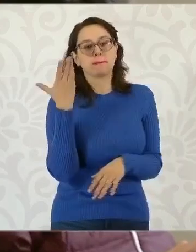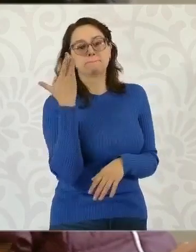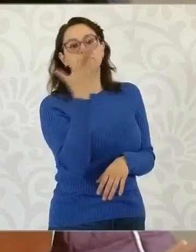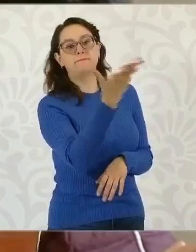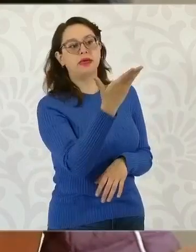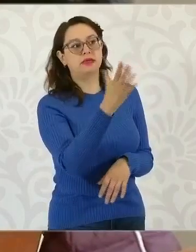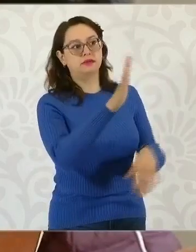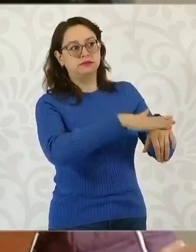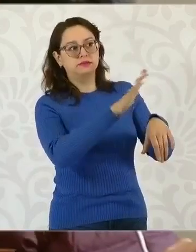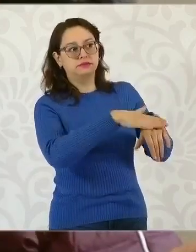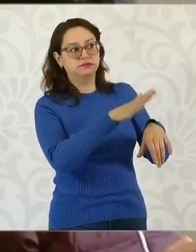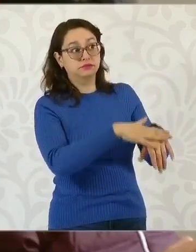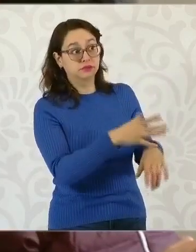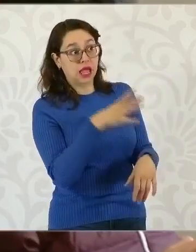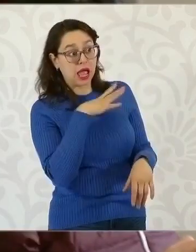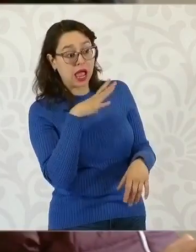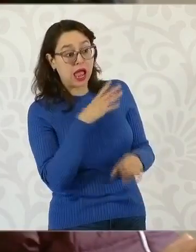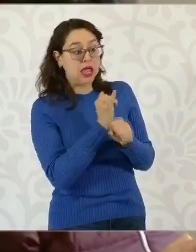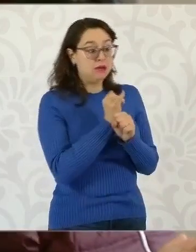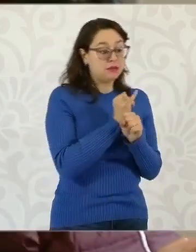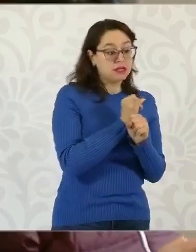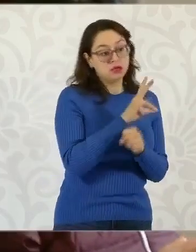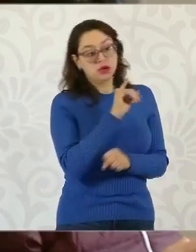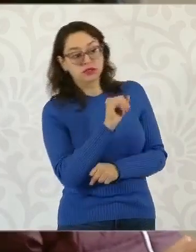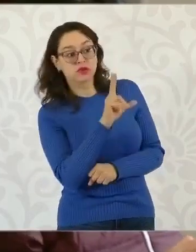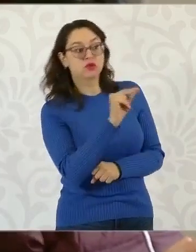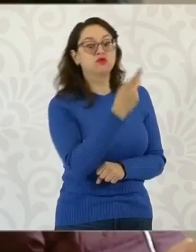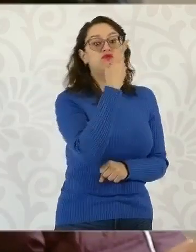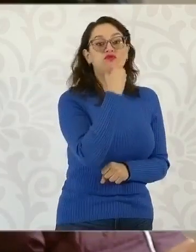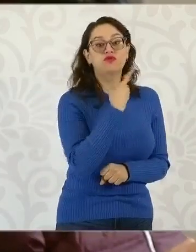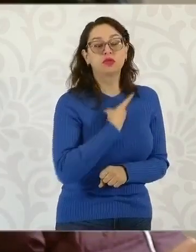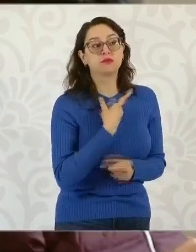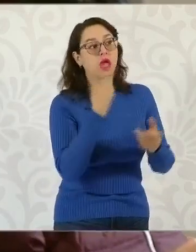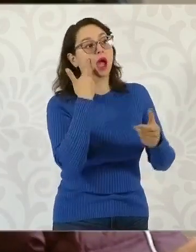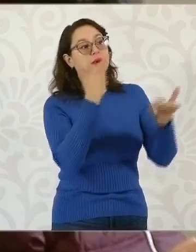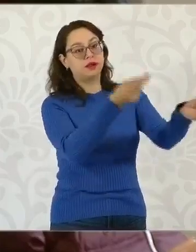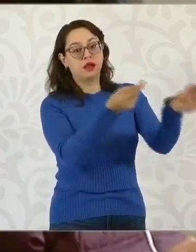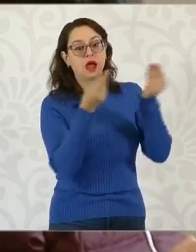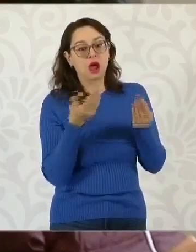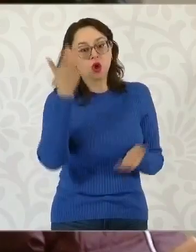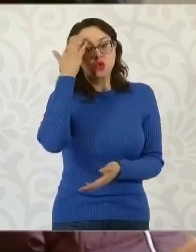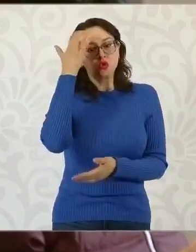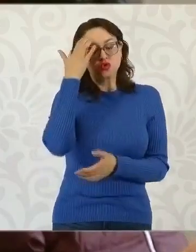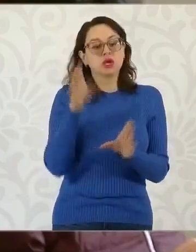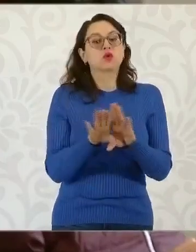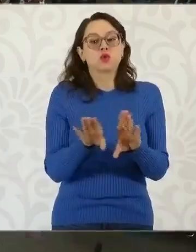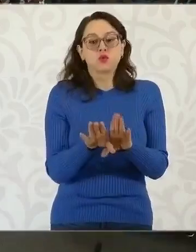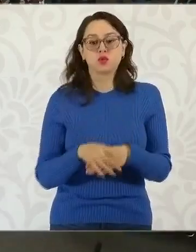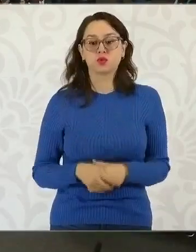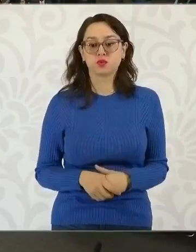México saber por lo menos si existe y en todo caso solicitarla para conocer en qué términos